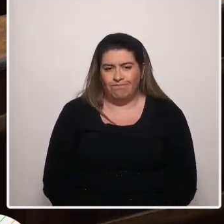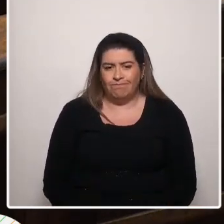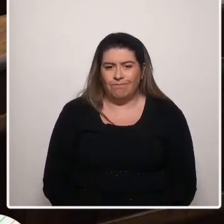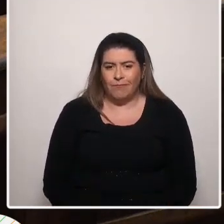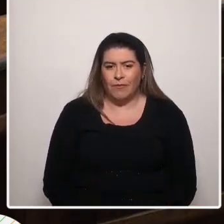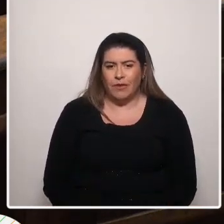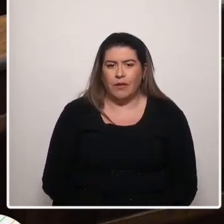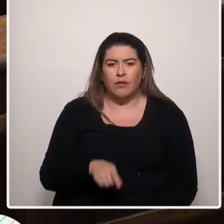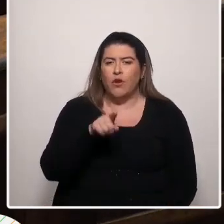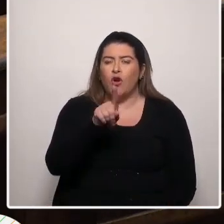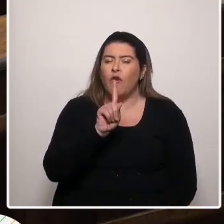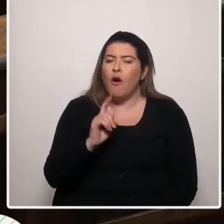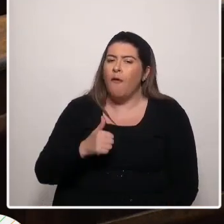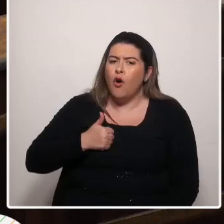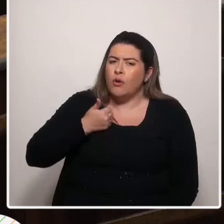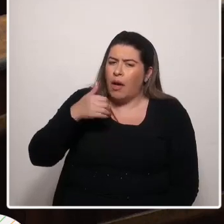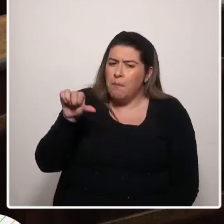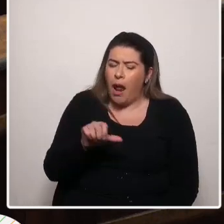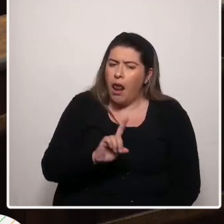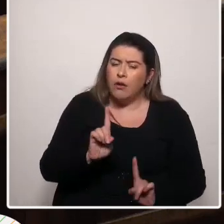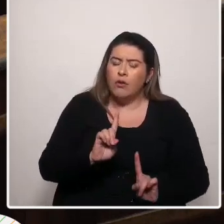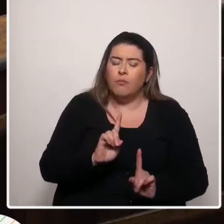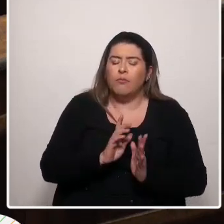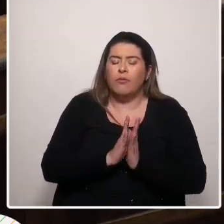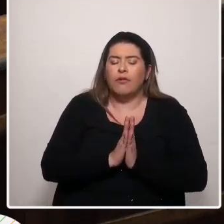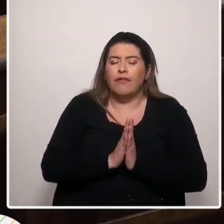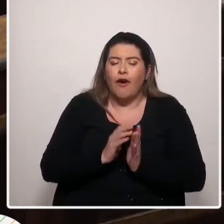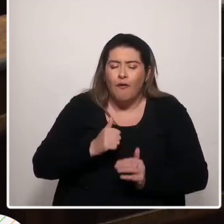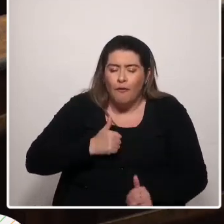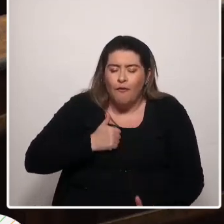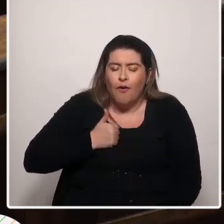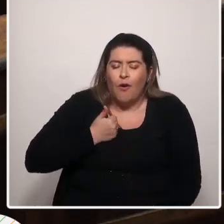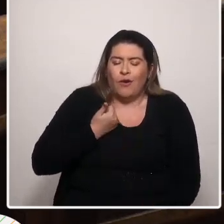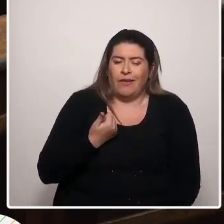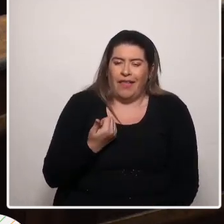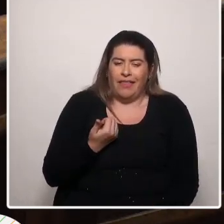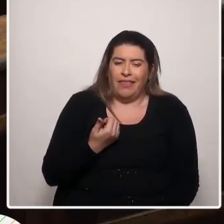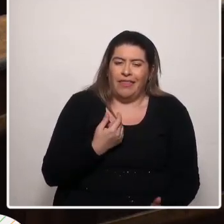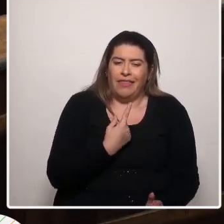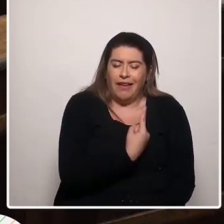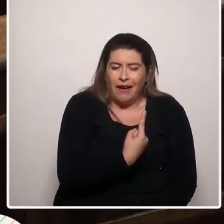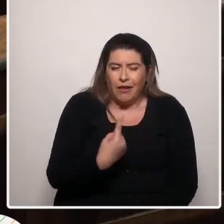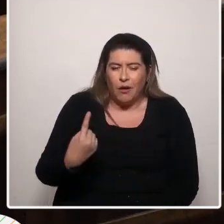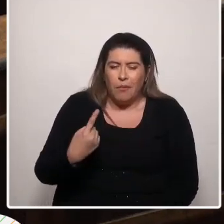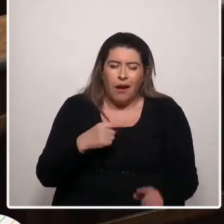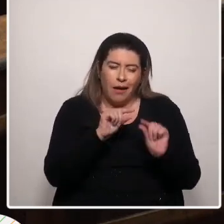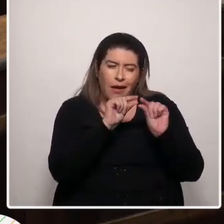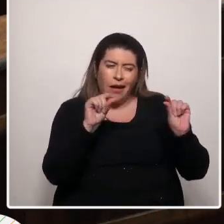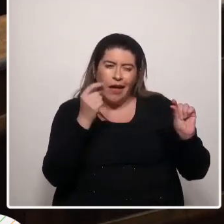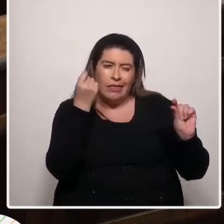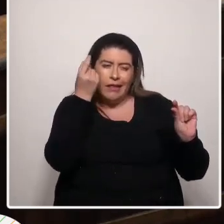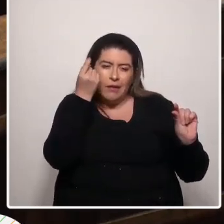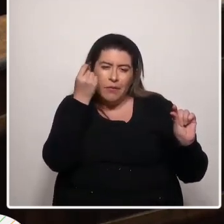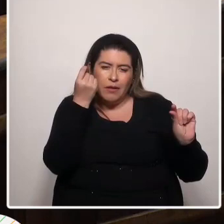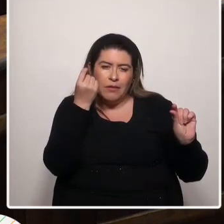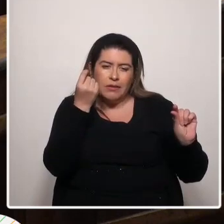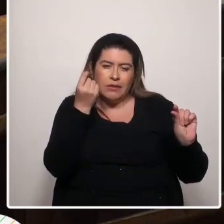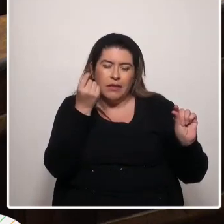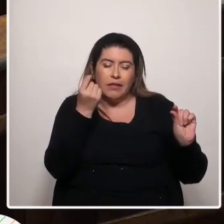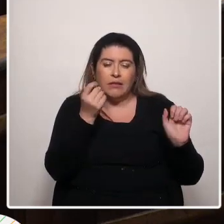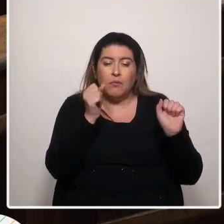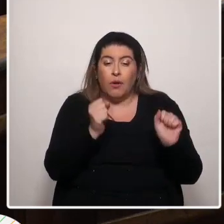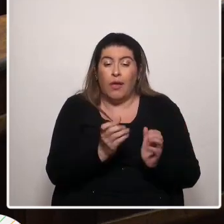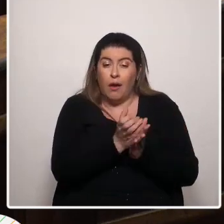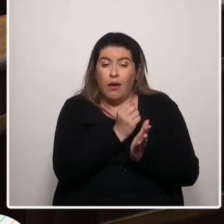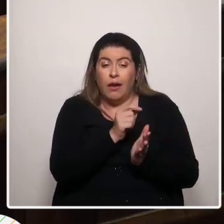digo que haya mala voluntad, pero la mejor voluntad para, en el marco de interpretaciones posibles y plausibles, no